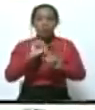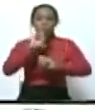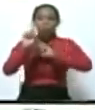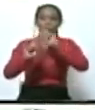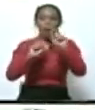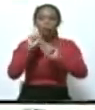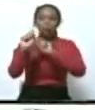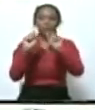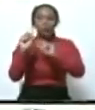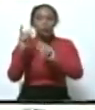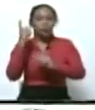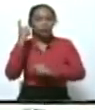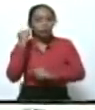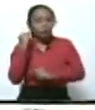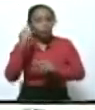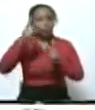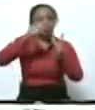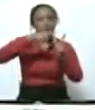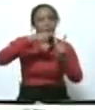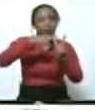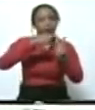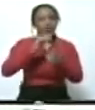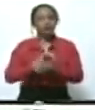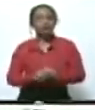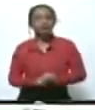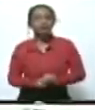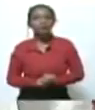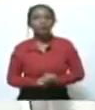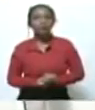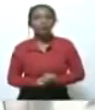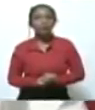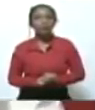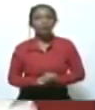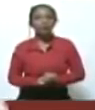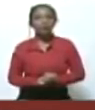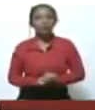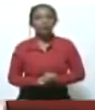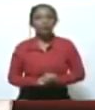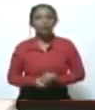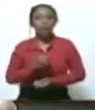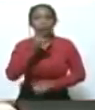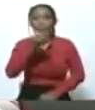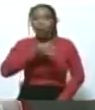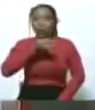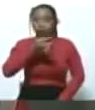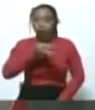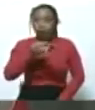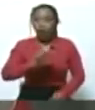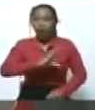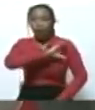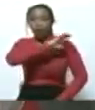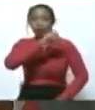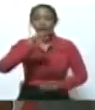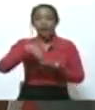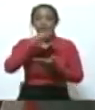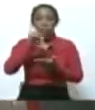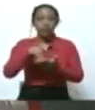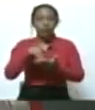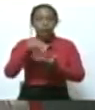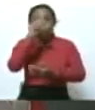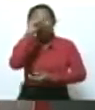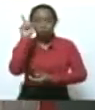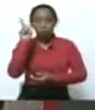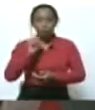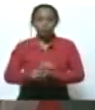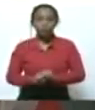con María Jiménez por Venezolana de Televisión. Muy buenas tardes a la Dirección Nacional del Partido.